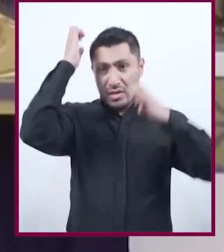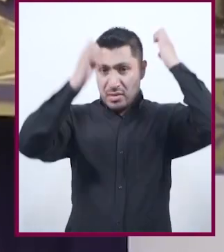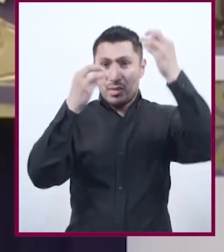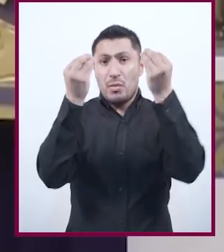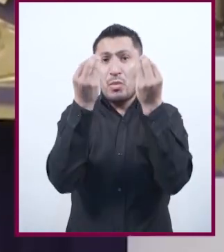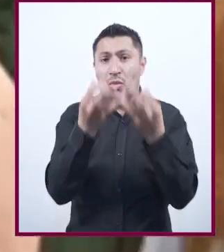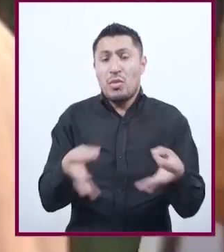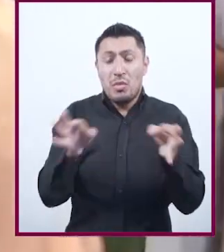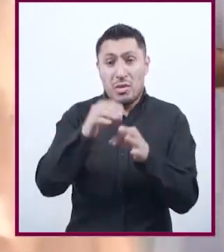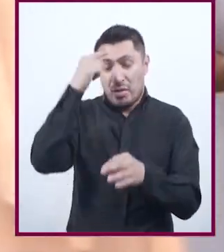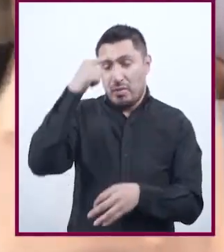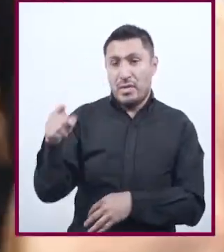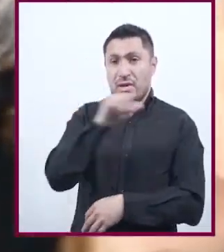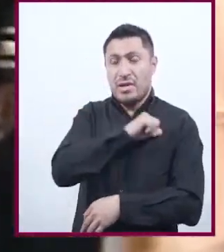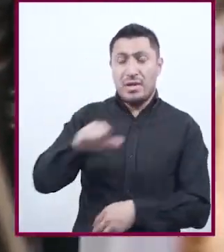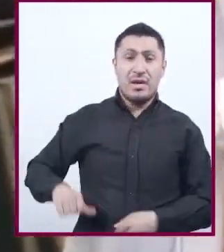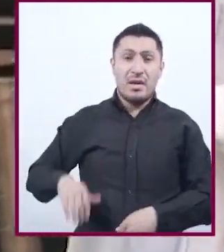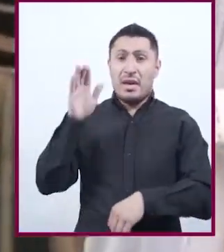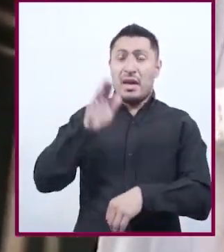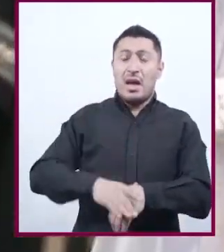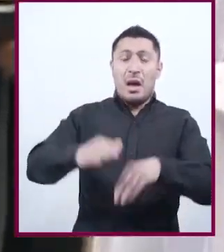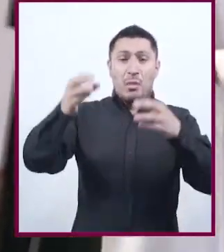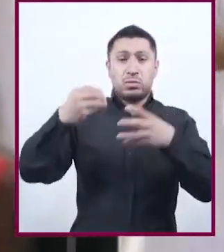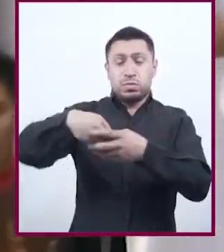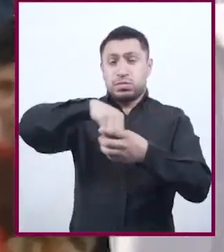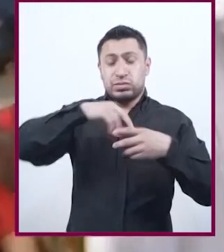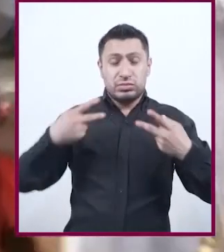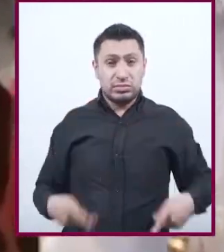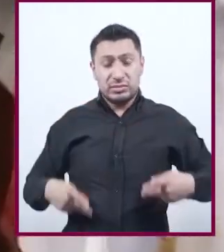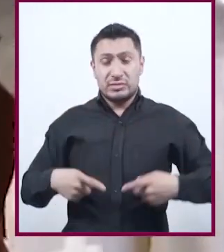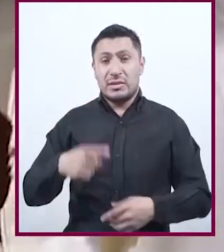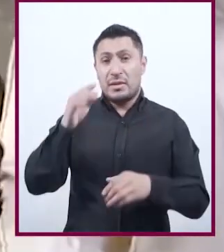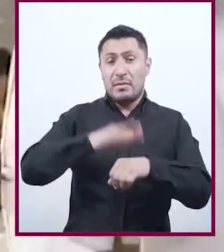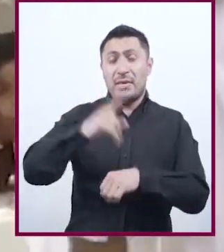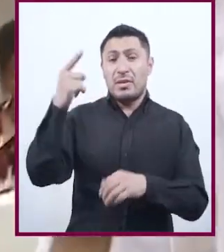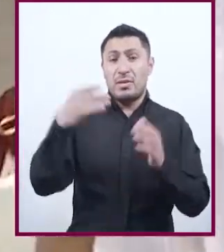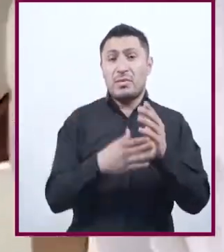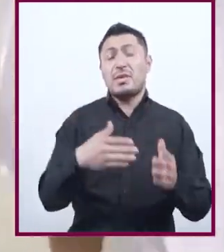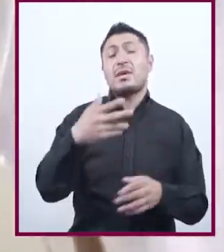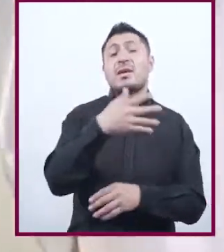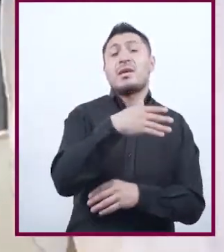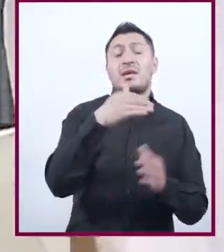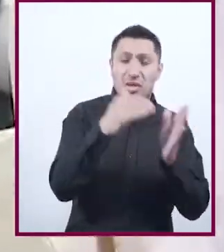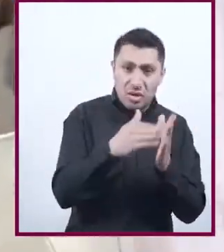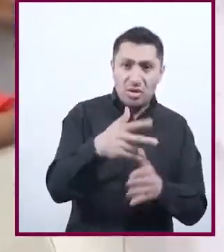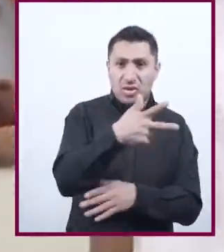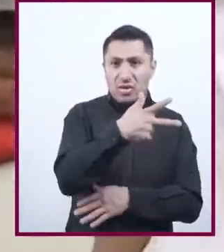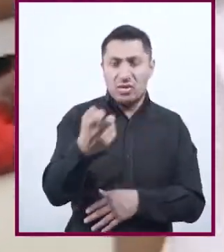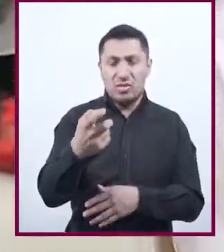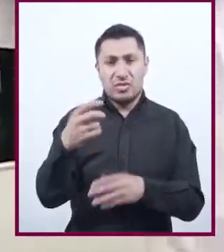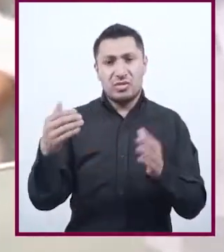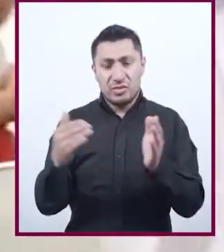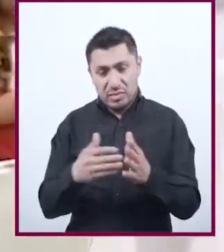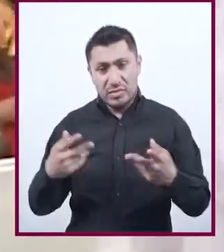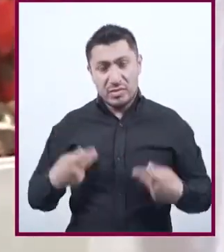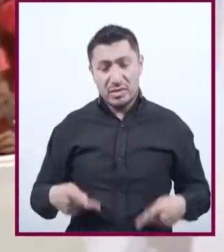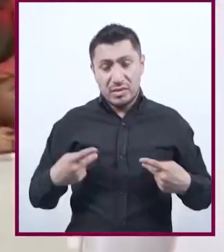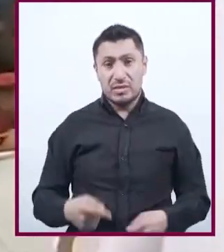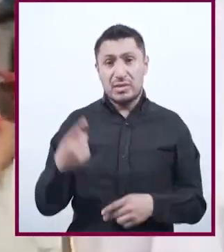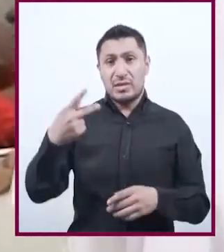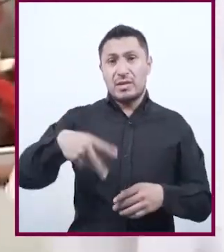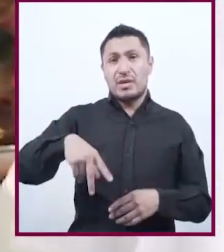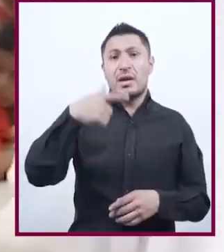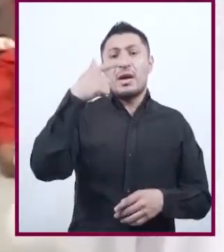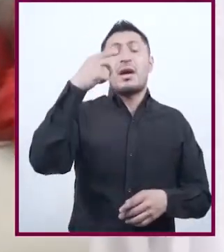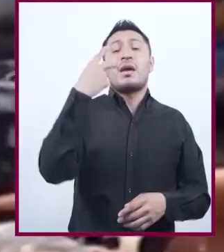importante para la alcaldía, la más poblada de la ciudad, con más de 1.800.000 habitantes. Desde